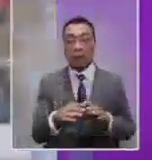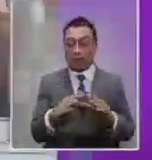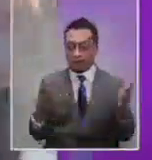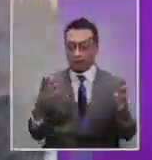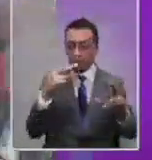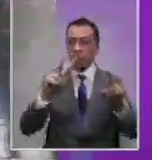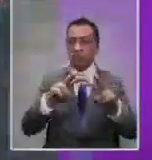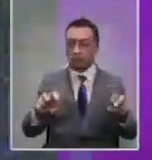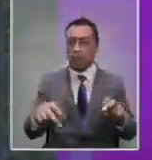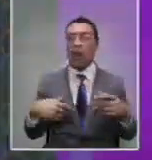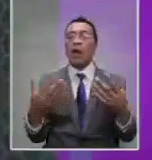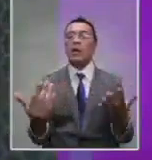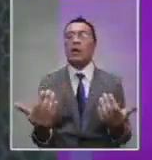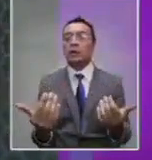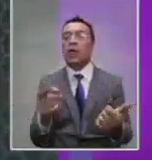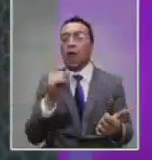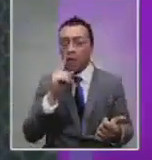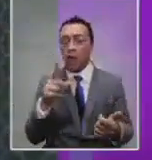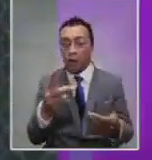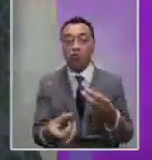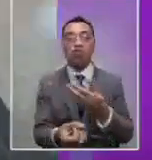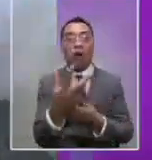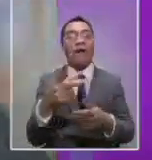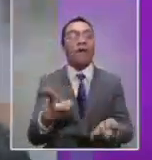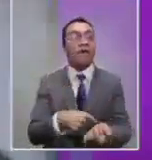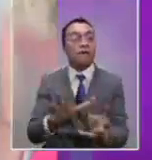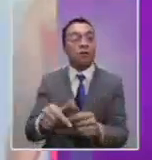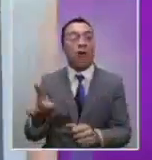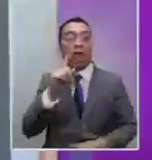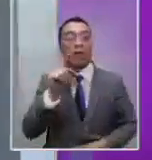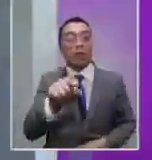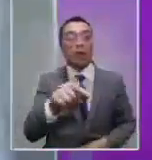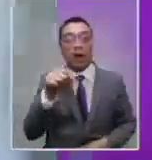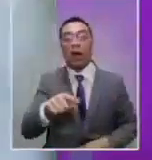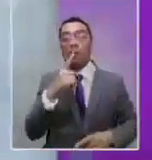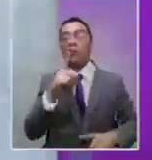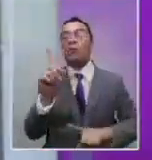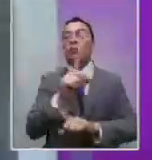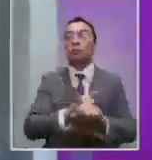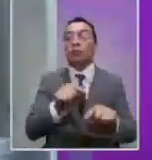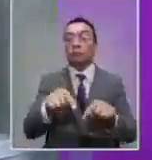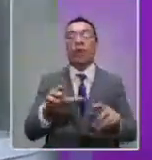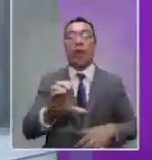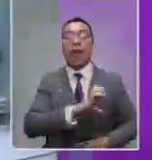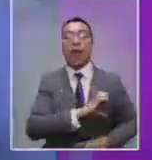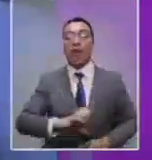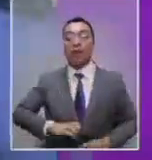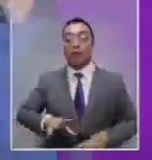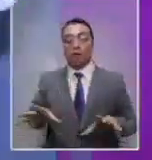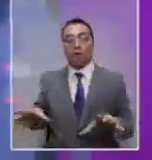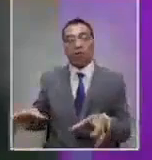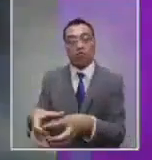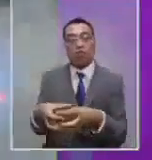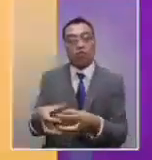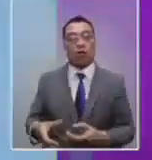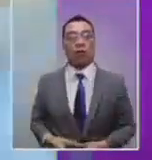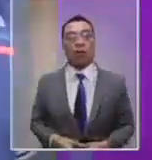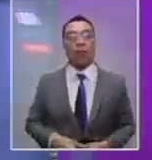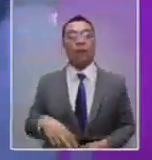analiza abiertamente las necesidades que estas nuevas familias tienen y han hecho reaccionar sobre la marcha al Estado en su